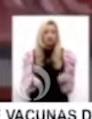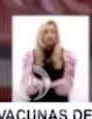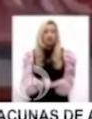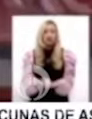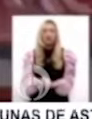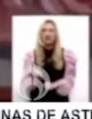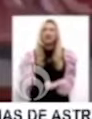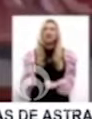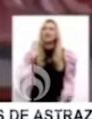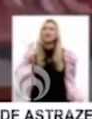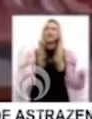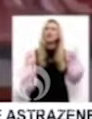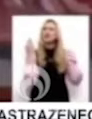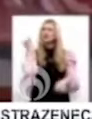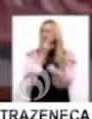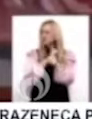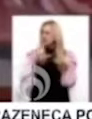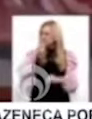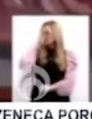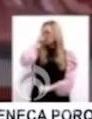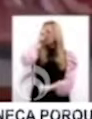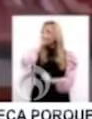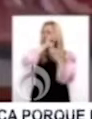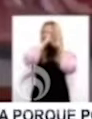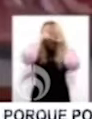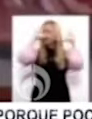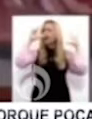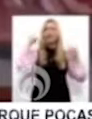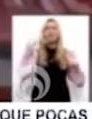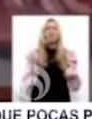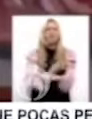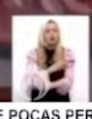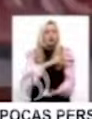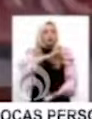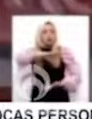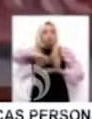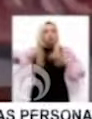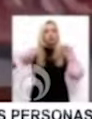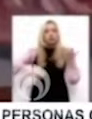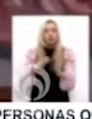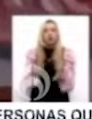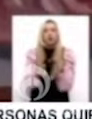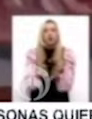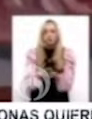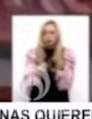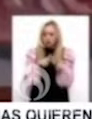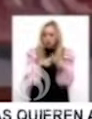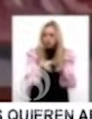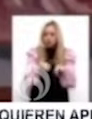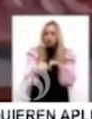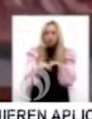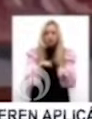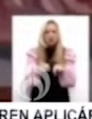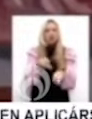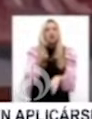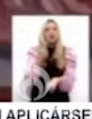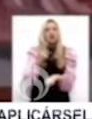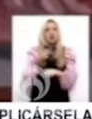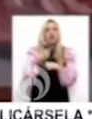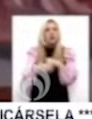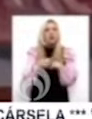él goza de honorabilidad, de honestidad, de una probada honestidad, para poder llevar a cabo toda esta aplicación de